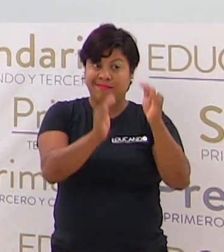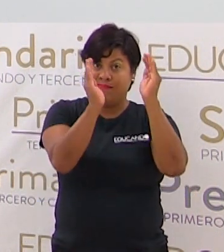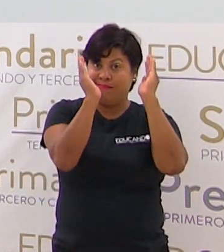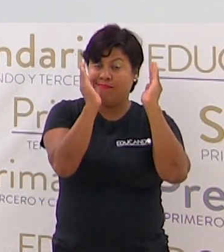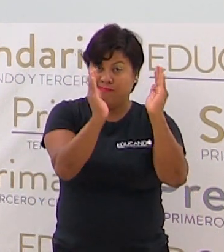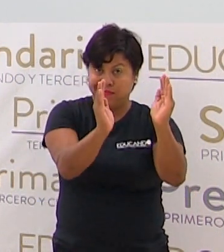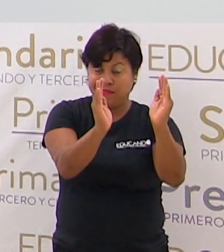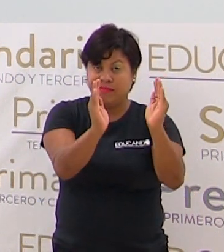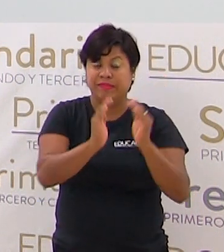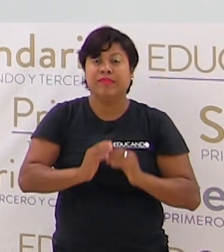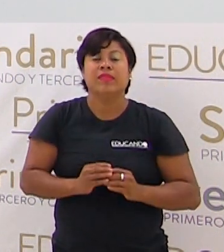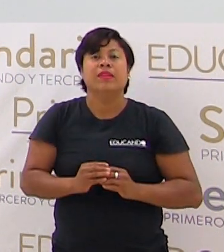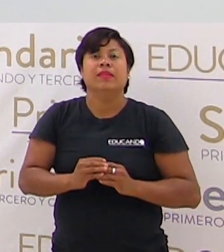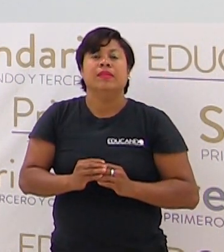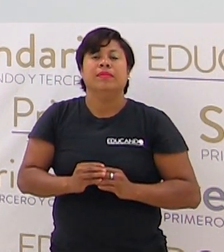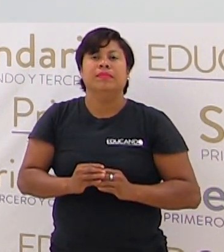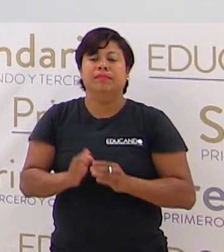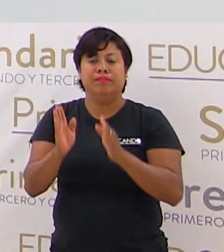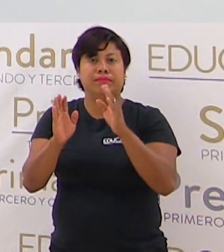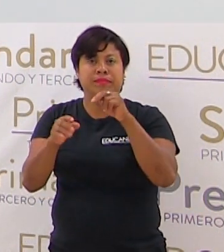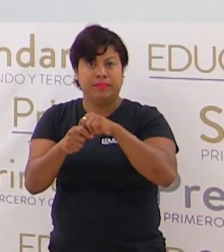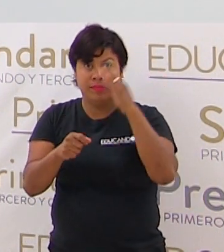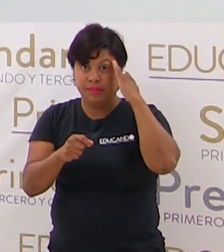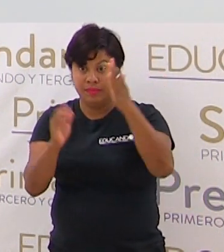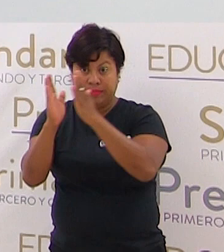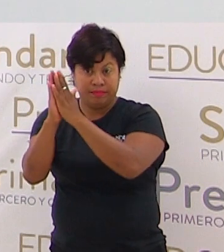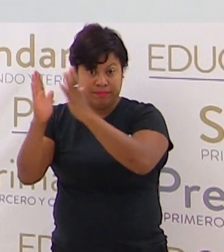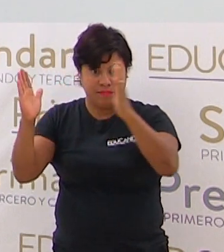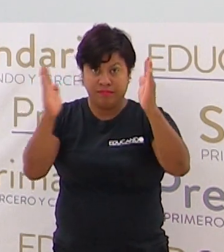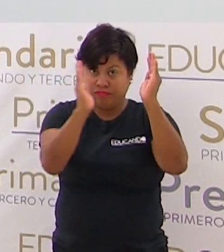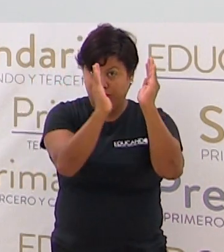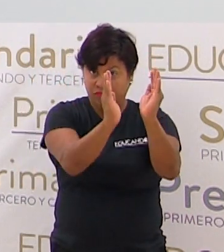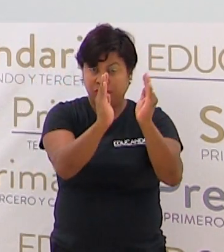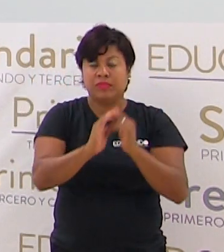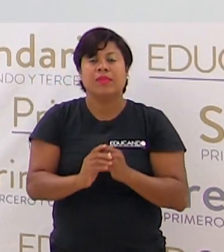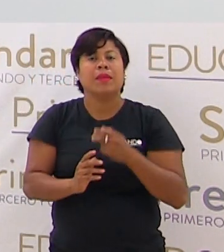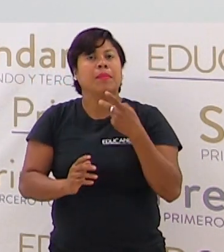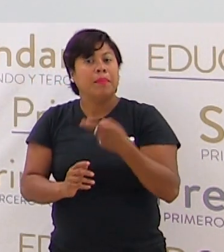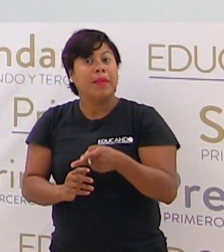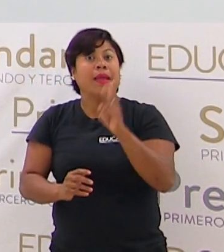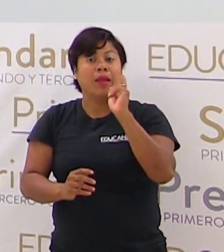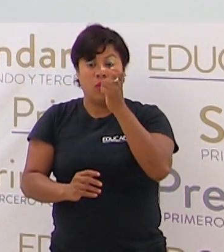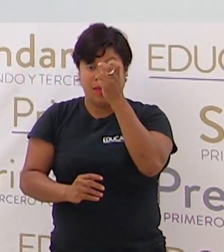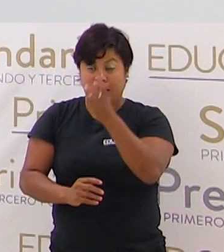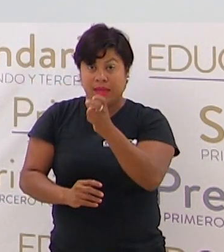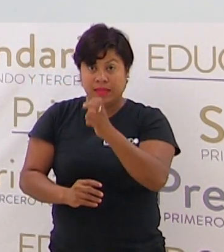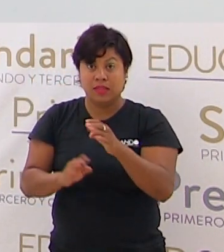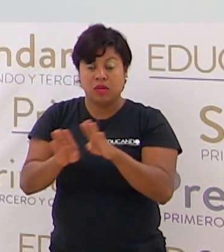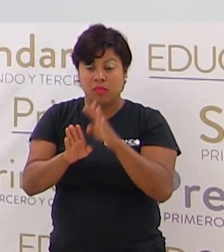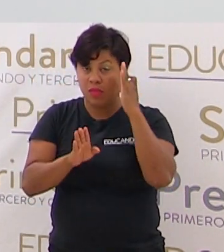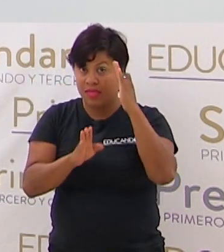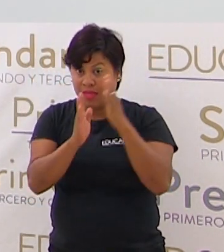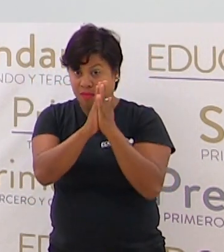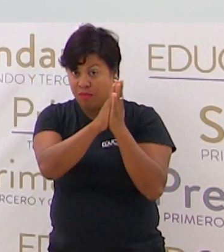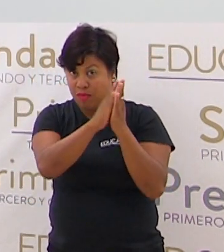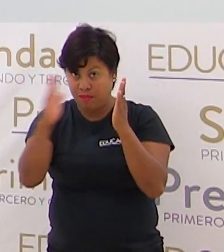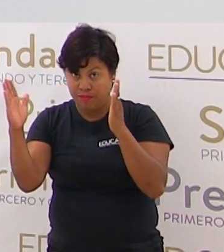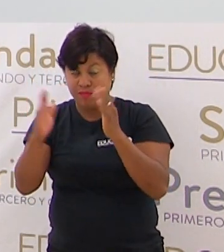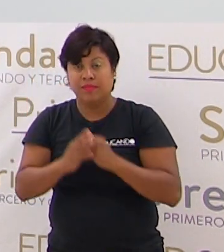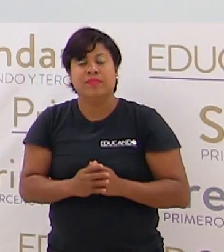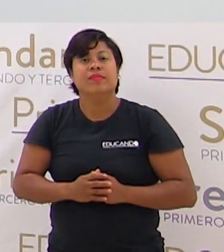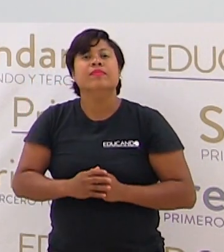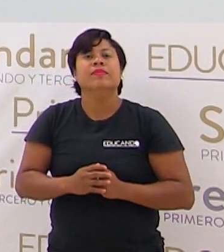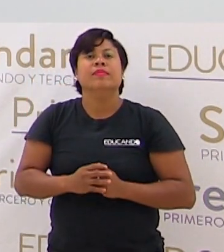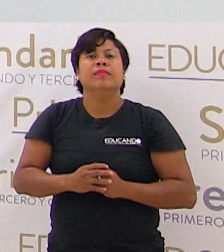un espacio, bien, de nuestra línea del tiempo, pero este espacio de nuestra línea del